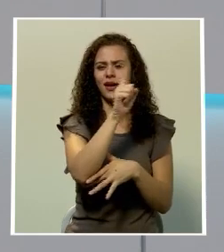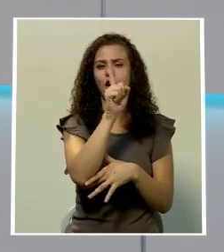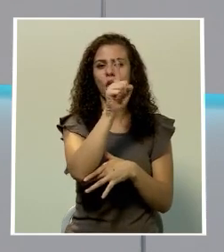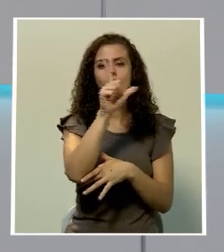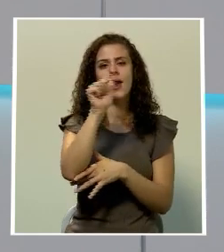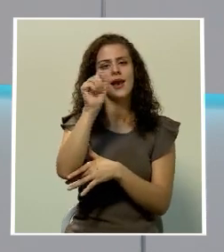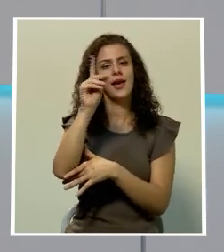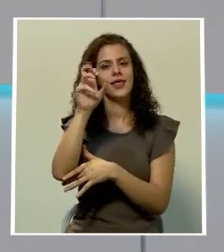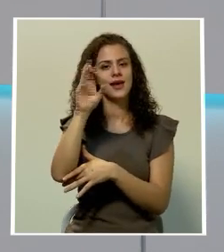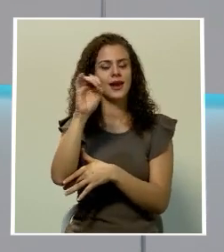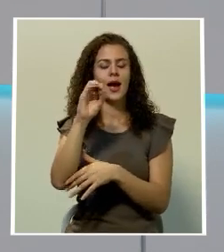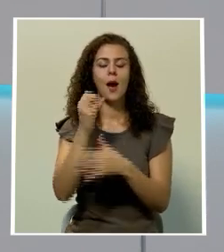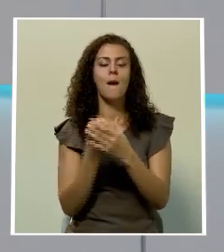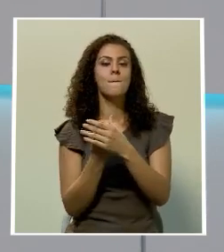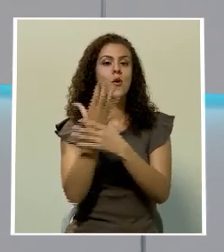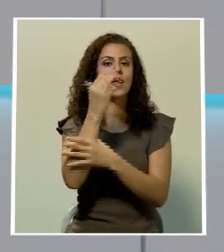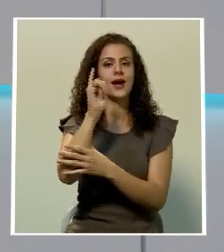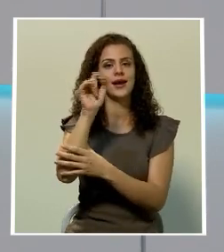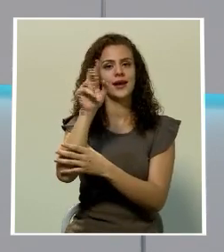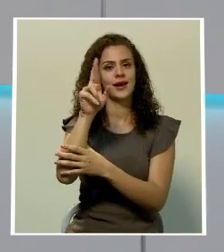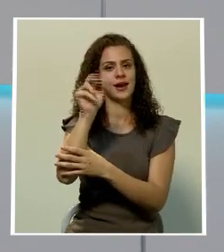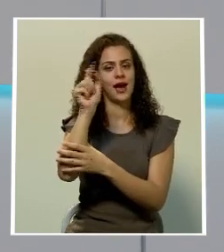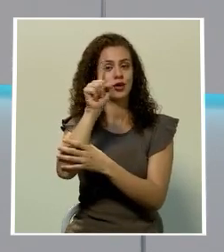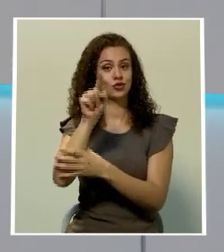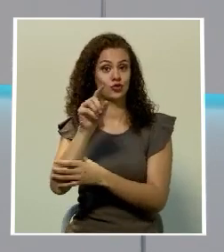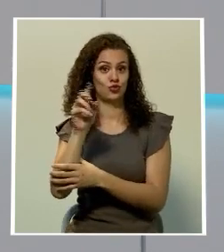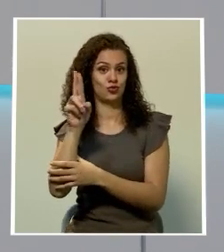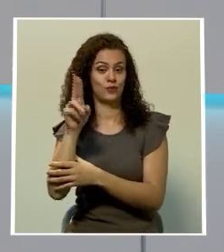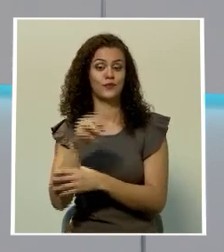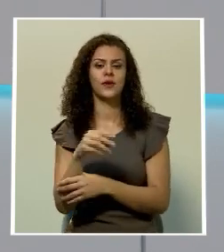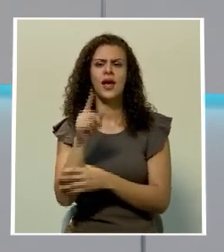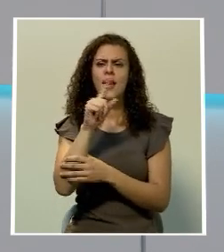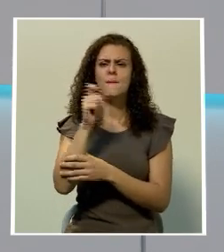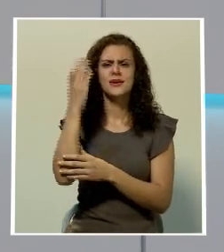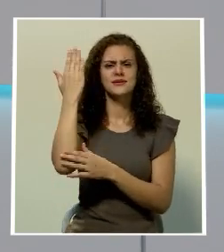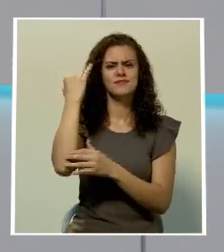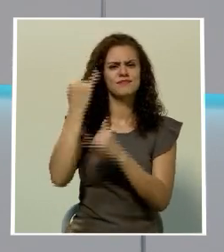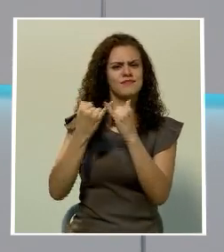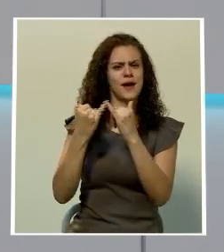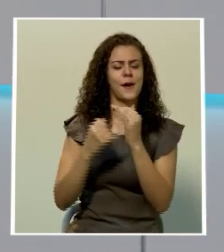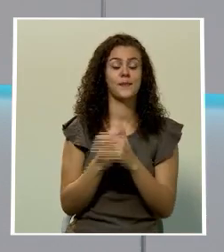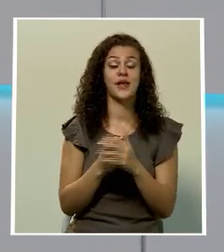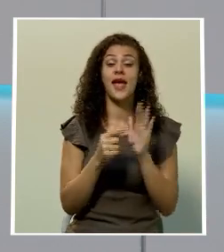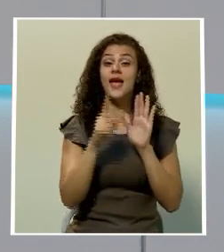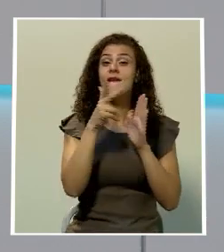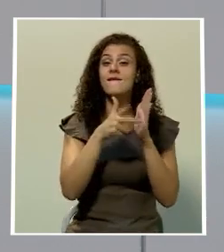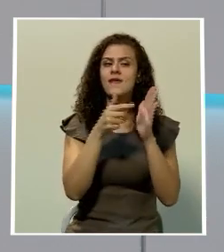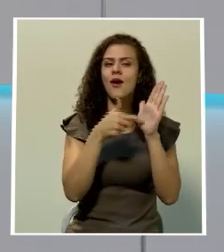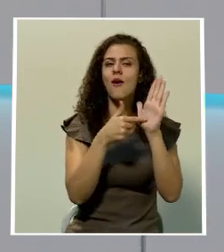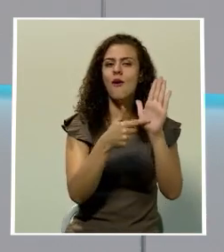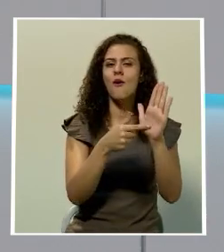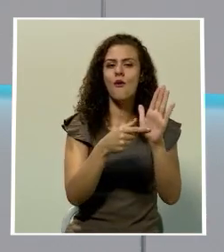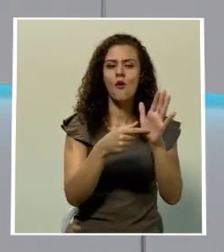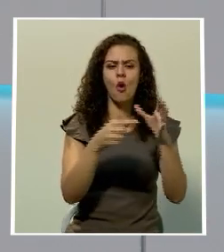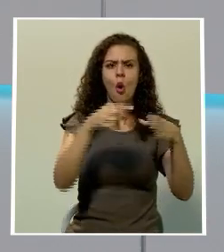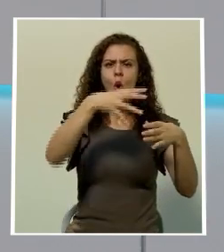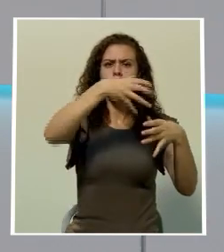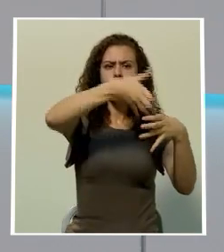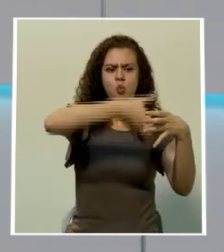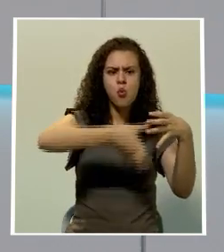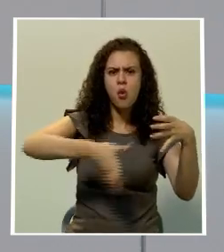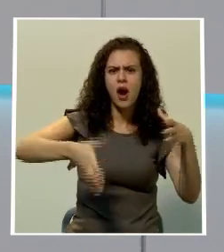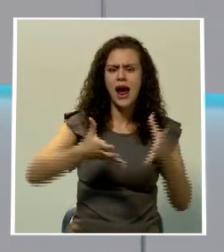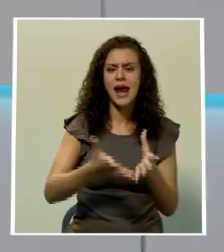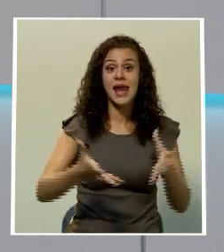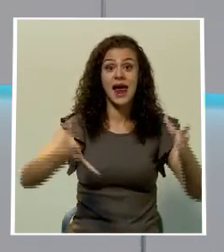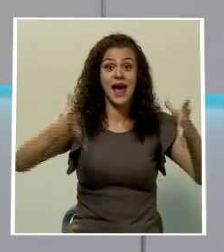una de las laderas del volcán Irazú a finales del mes pasado. El video muestra un hueco